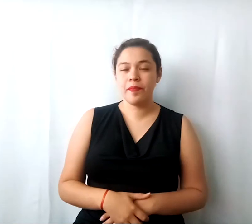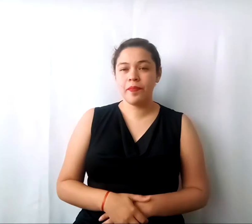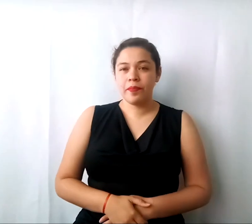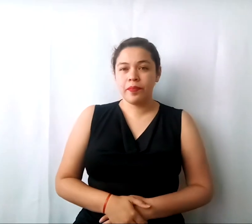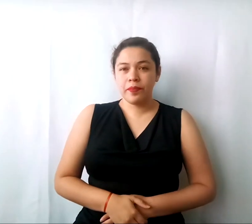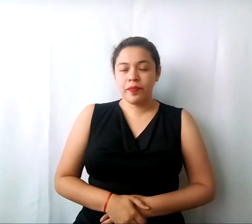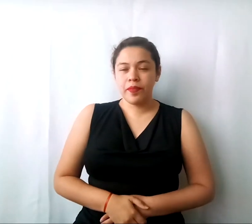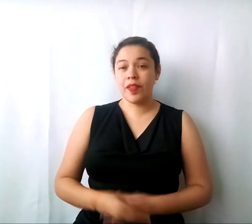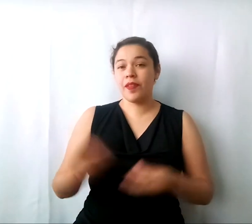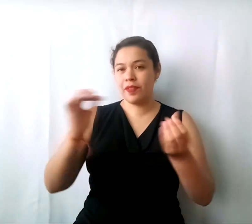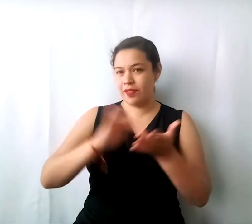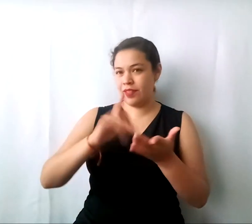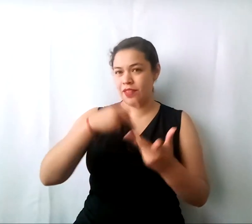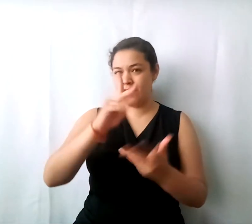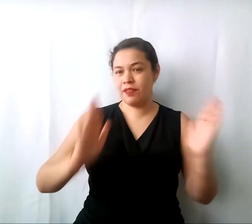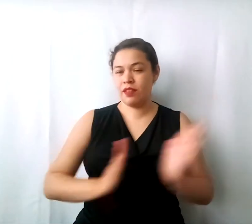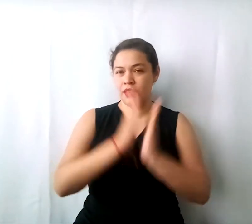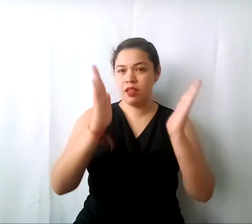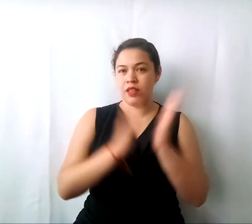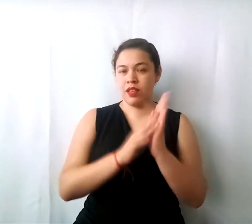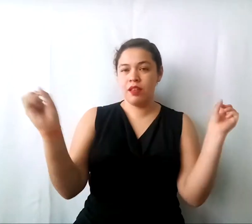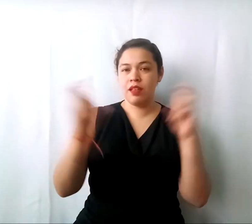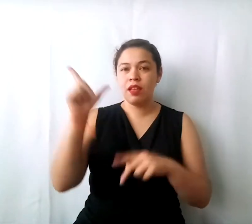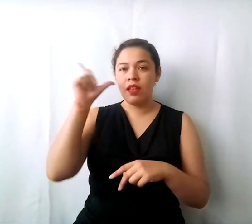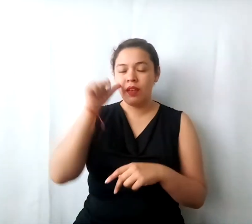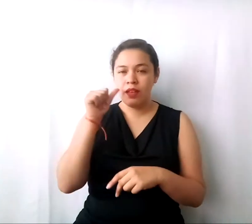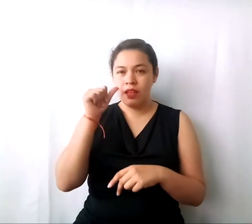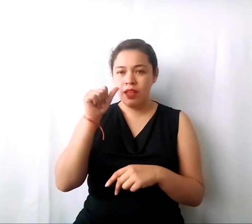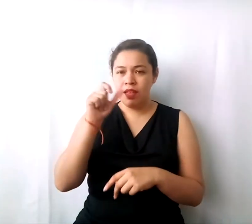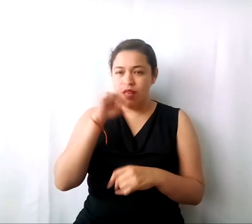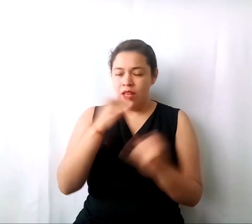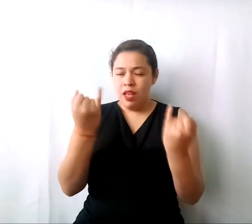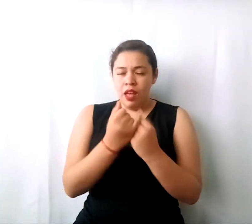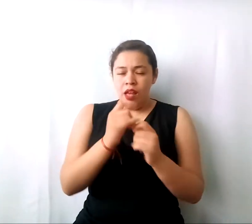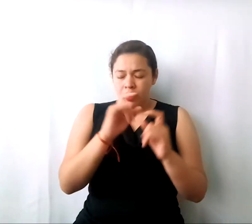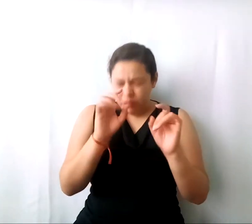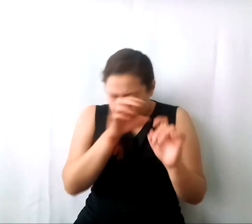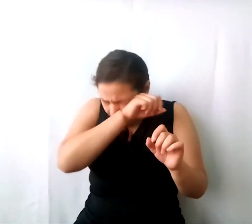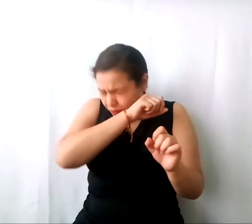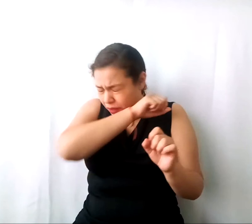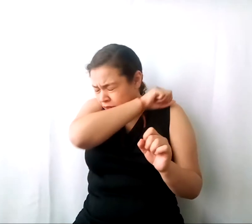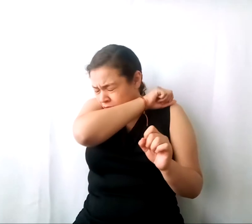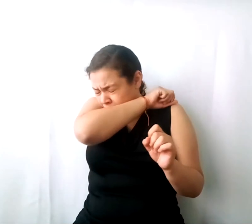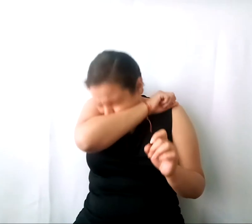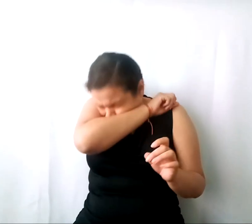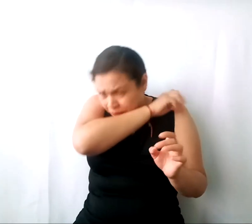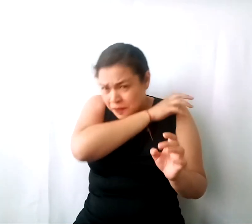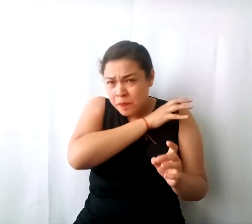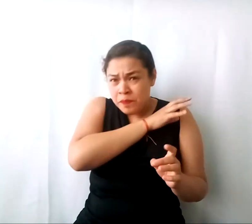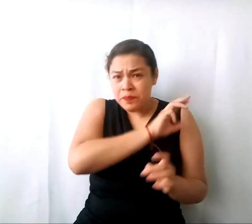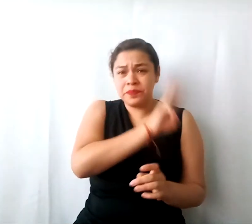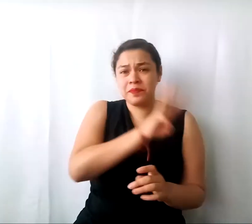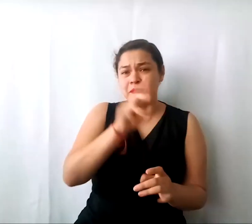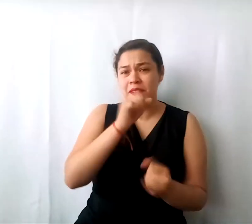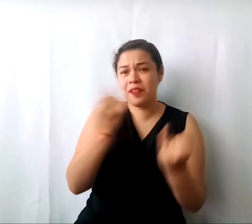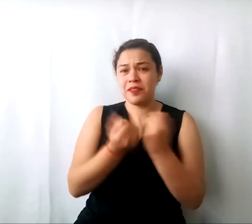Pues les agradecemos su participación. Nos vemos mañana por la misma liga por la cual accedieron el día de hoy. Muchas gracias y